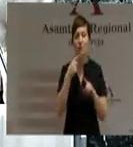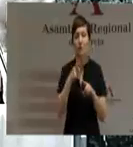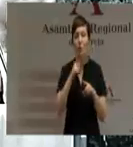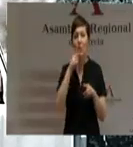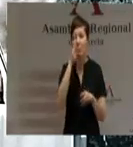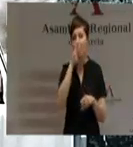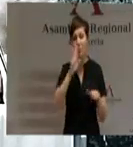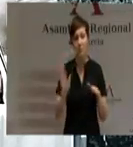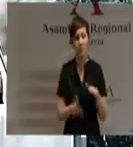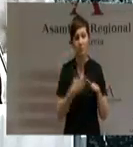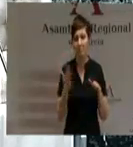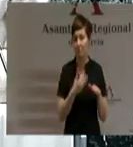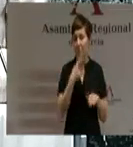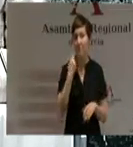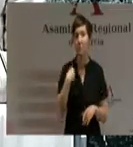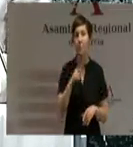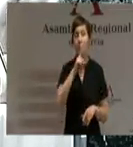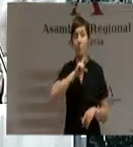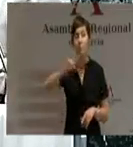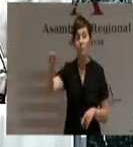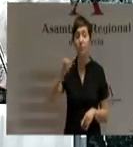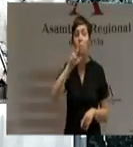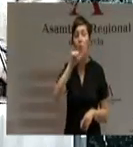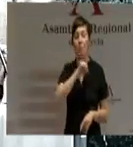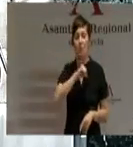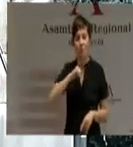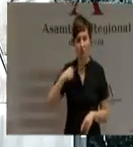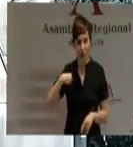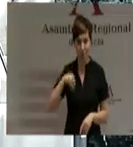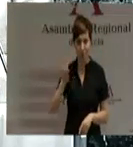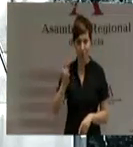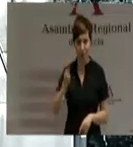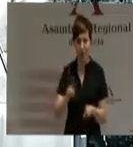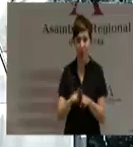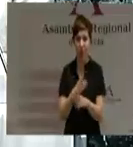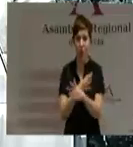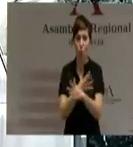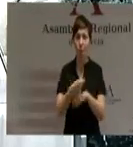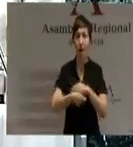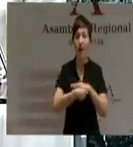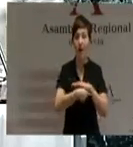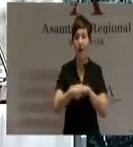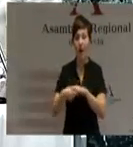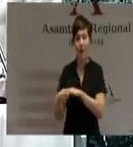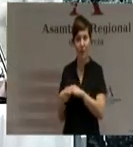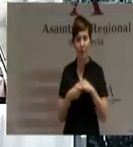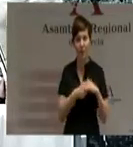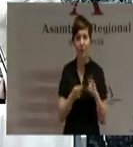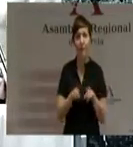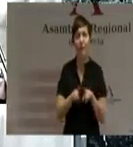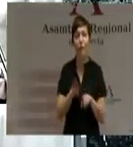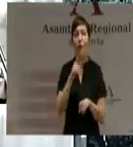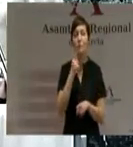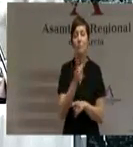una salida en clave personal, que han jugado a las cartas en un televisado proceso de cambio de